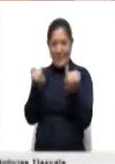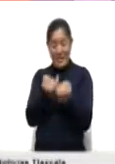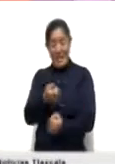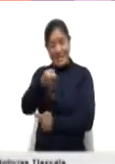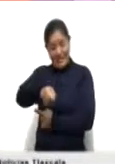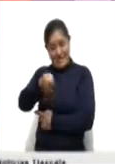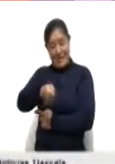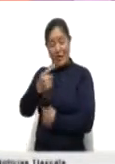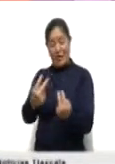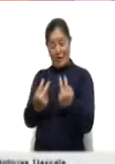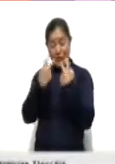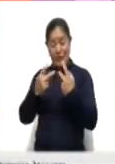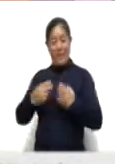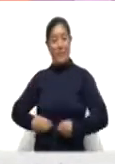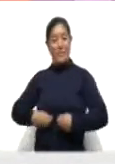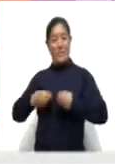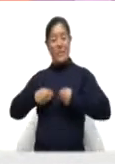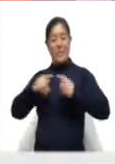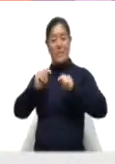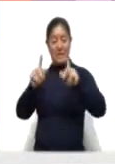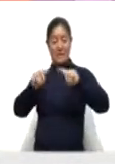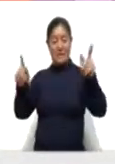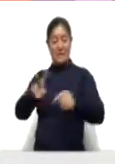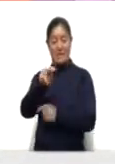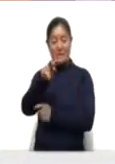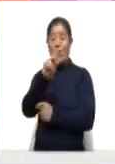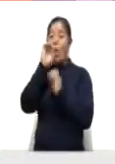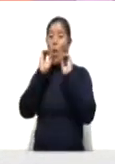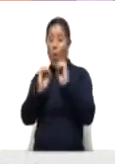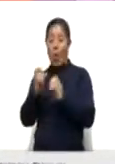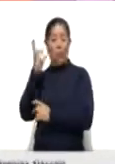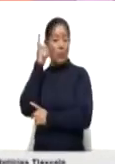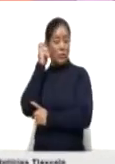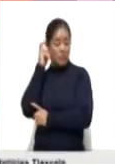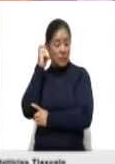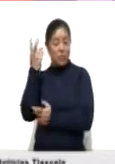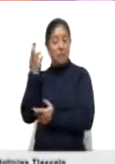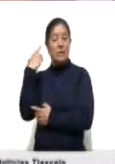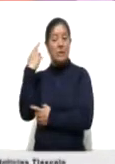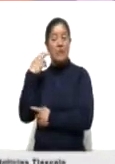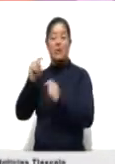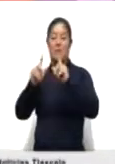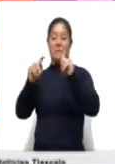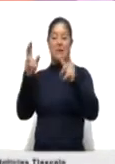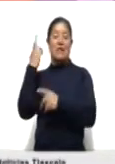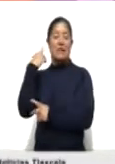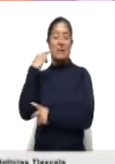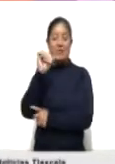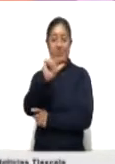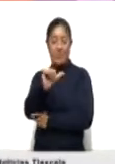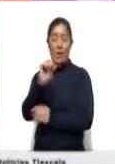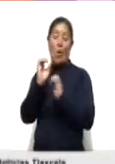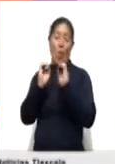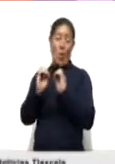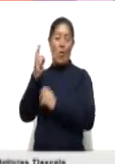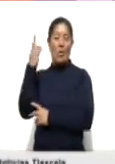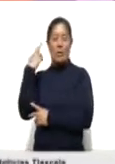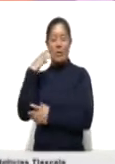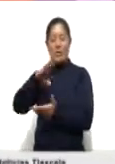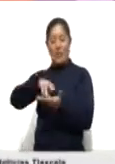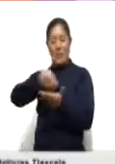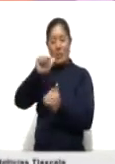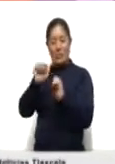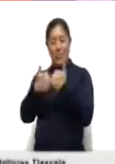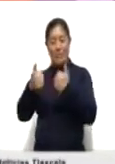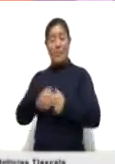vivo a través de la señal de Tlaxcala Televisión o bien nos escucha a través de Radio Tlaxcala, Radio Altiplano o Radio